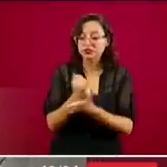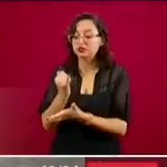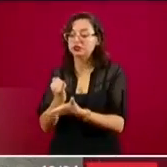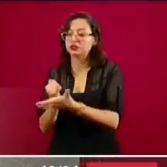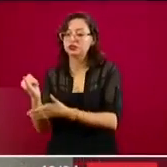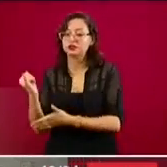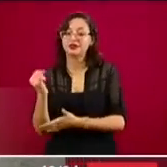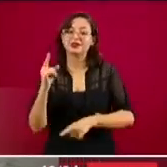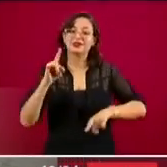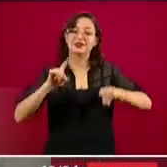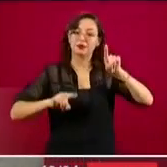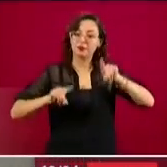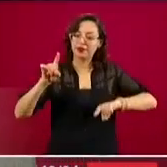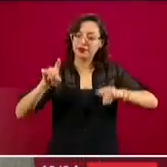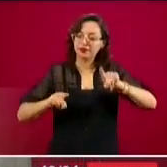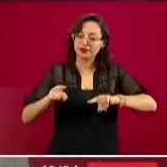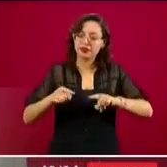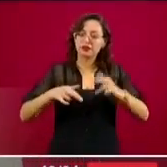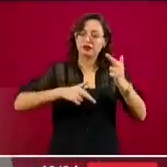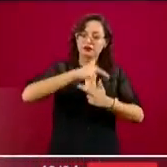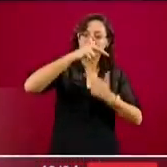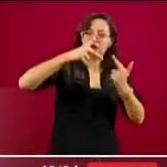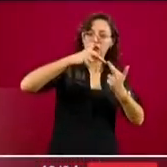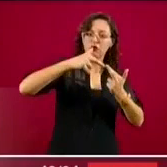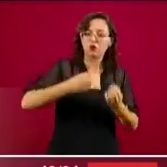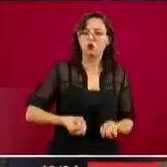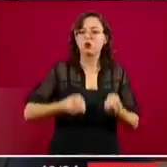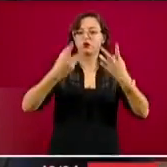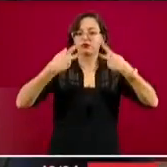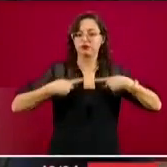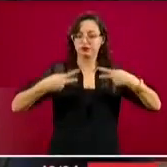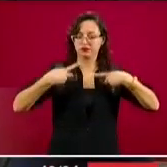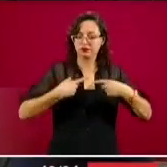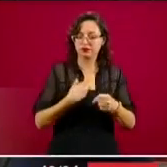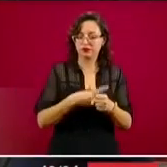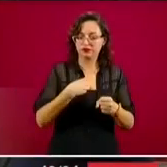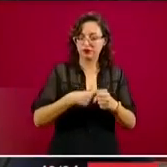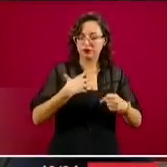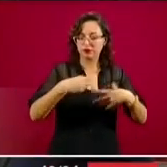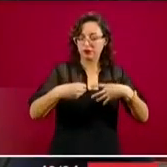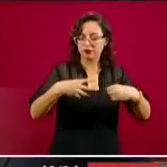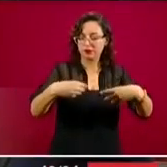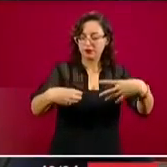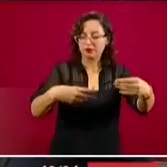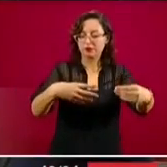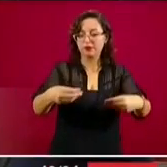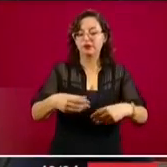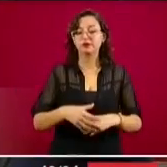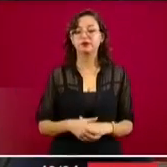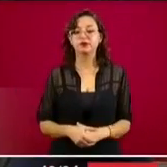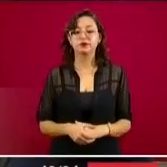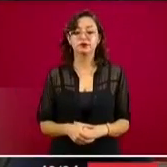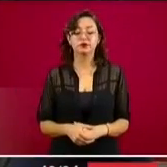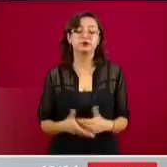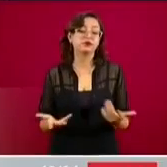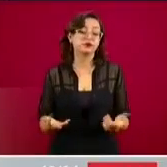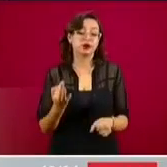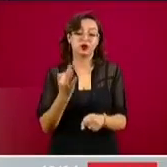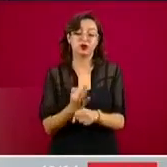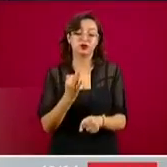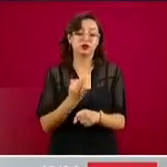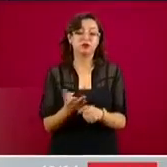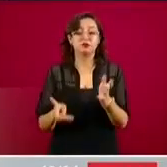enfermedad en regiones específicas. Entonces, en este momento hemos dicho que es irremediable llegar a la fase